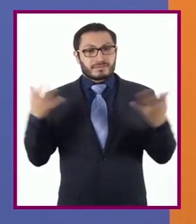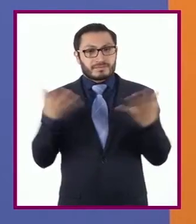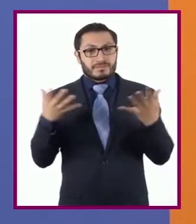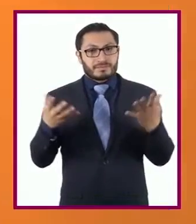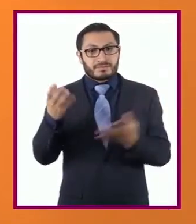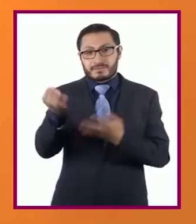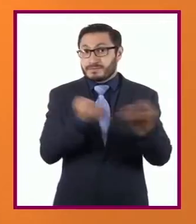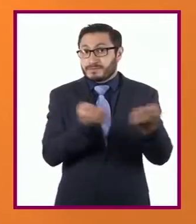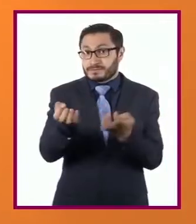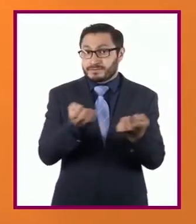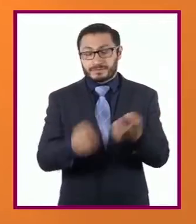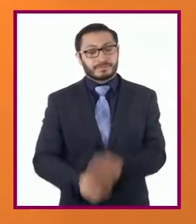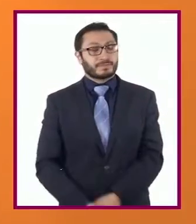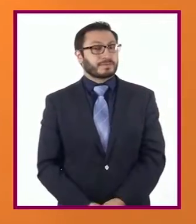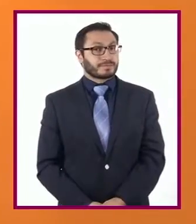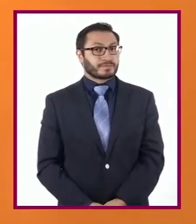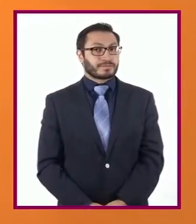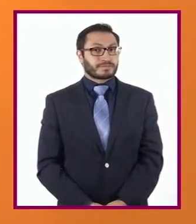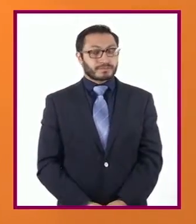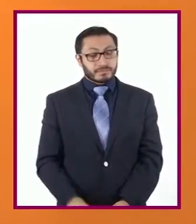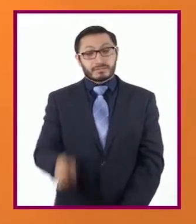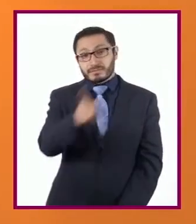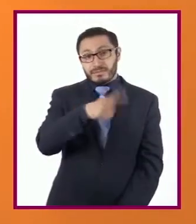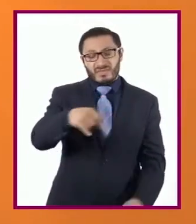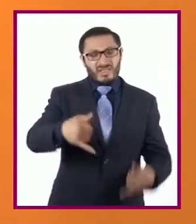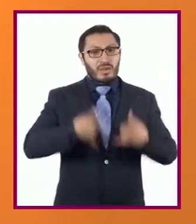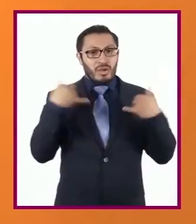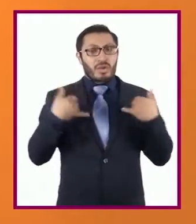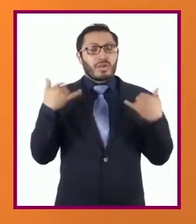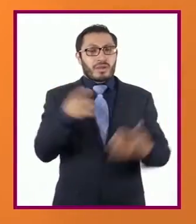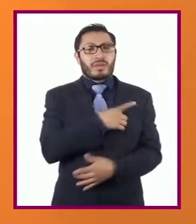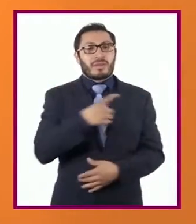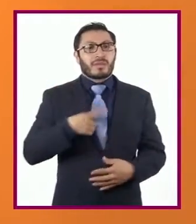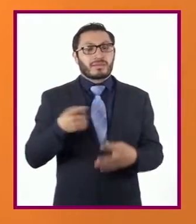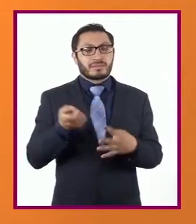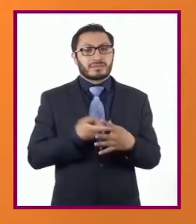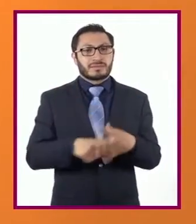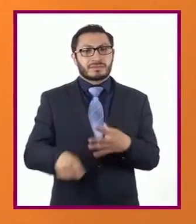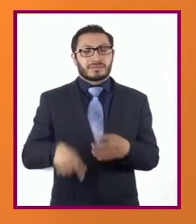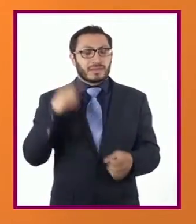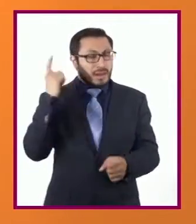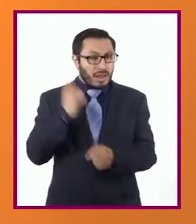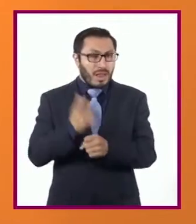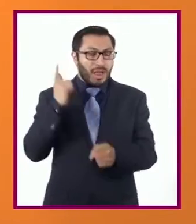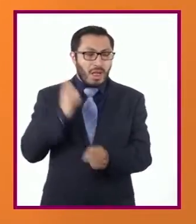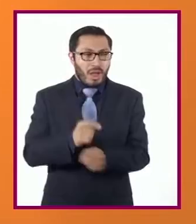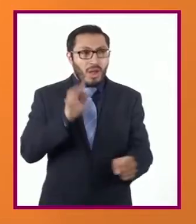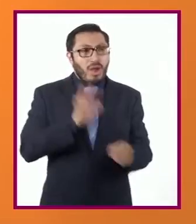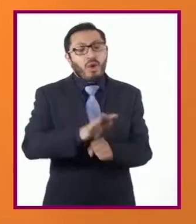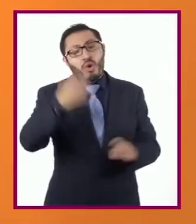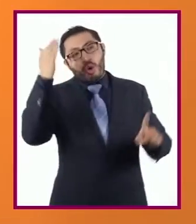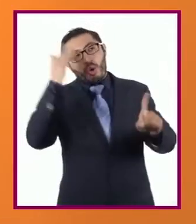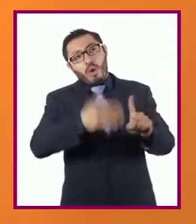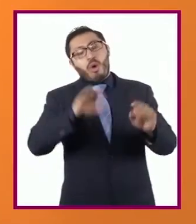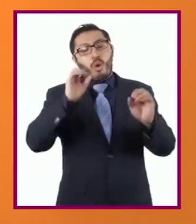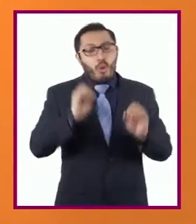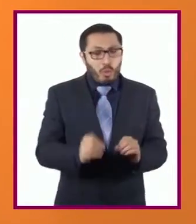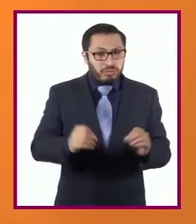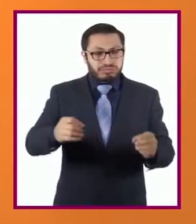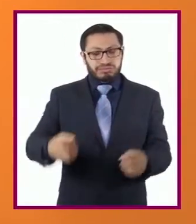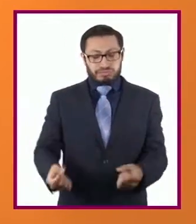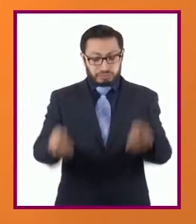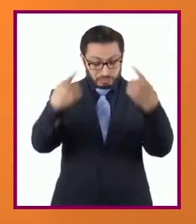proyección? Bueno, ellos tendrían que iniciar ubicando cuál es la meta o la visión que tienen de